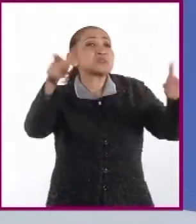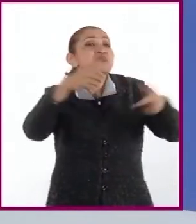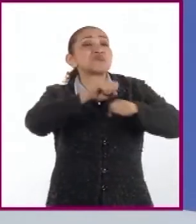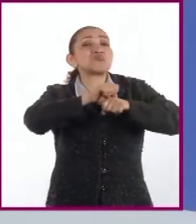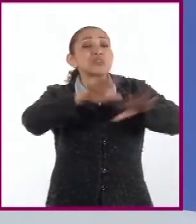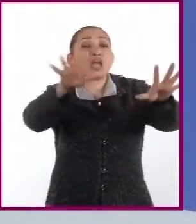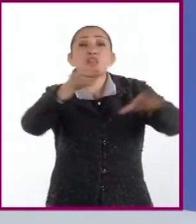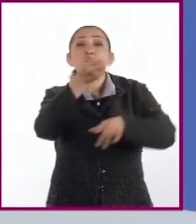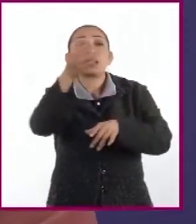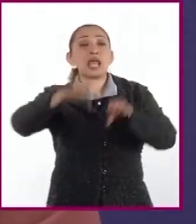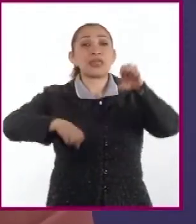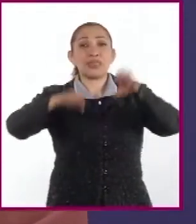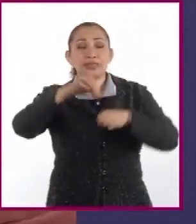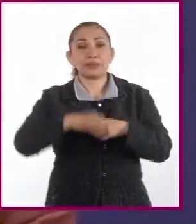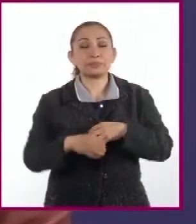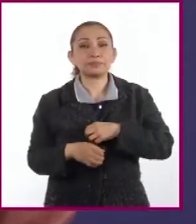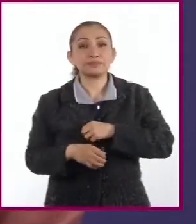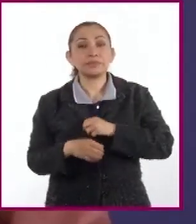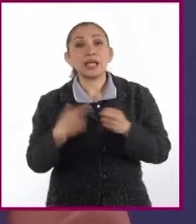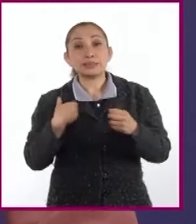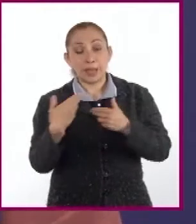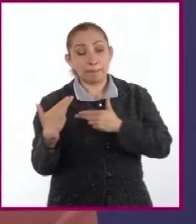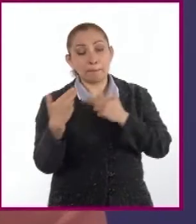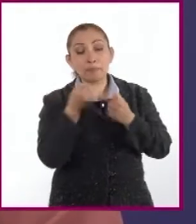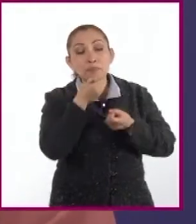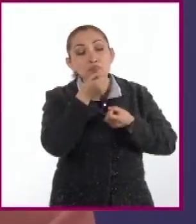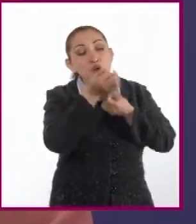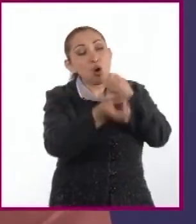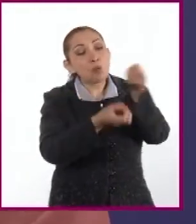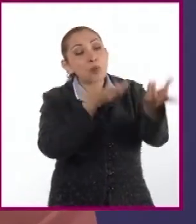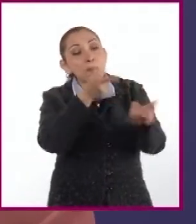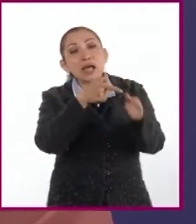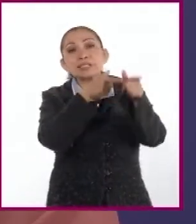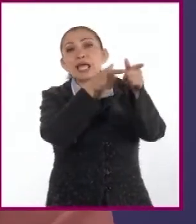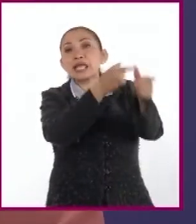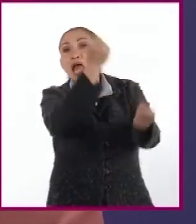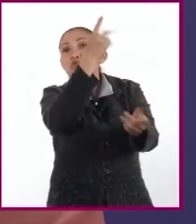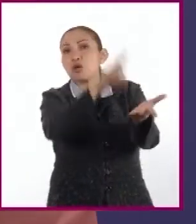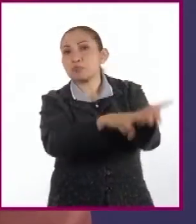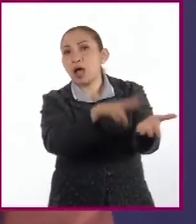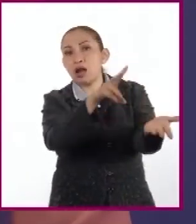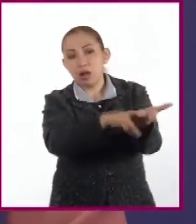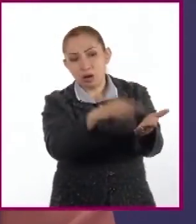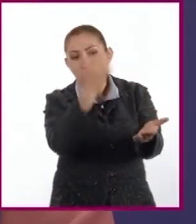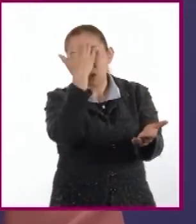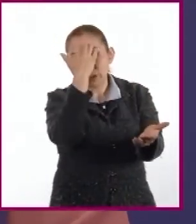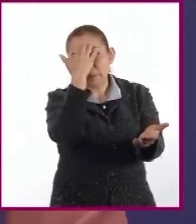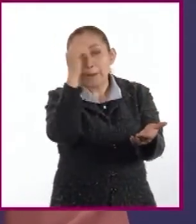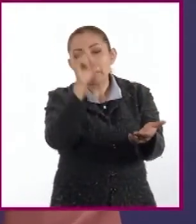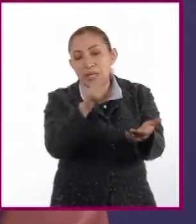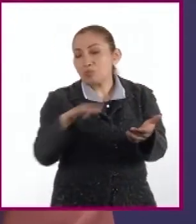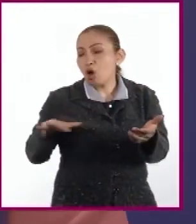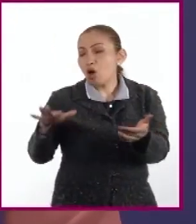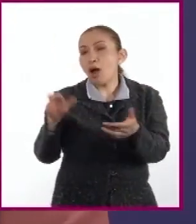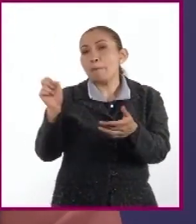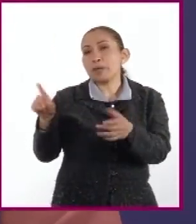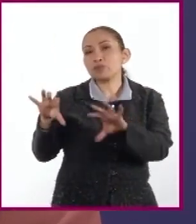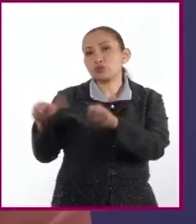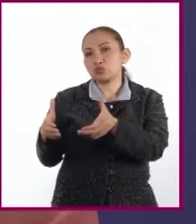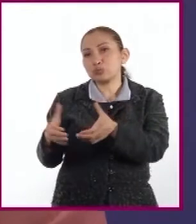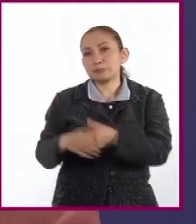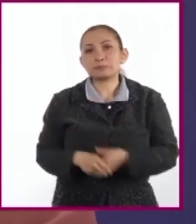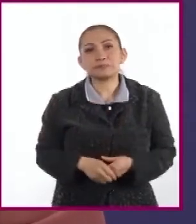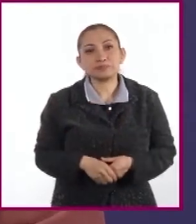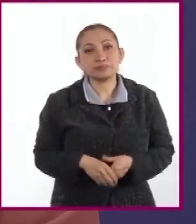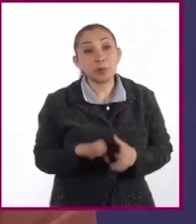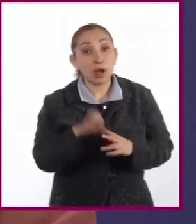y de cualquier edad. Se transmite con el afán de conservar ciertos valores y conocimientos acerca de la propia comunidad,